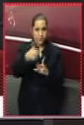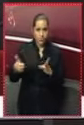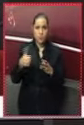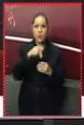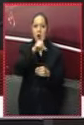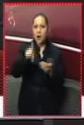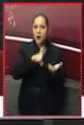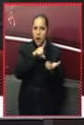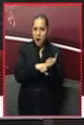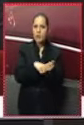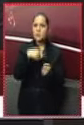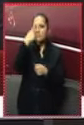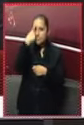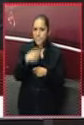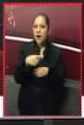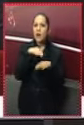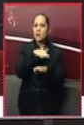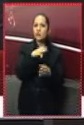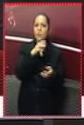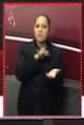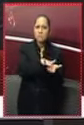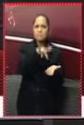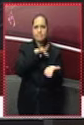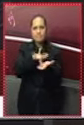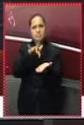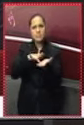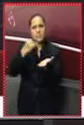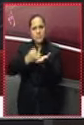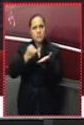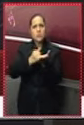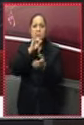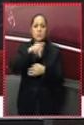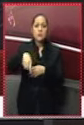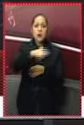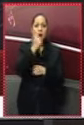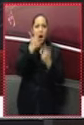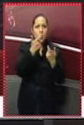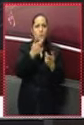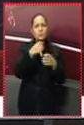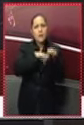de Ingresos para establecer estímulos fiscales a quienes se dedican al pequeño comercio.